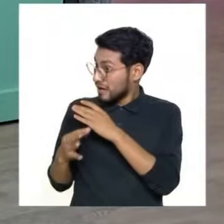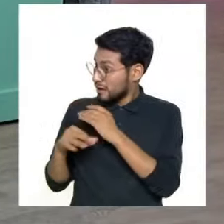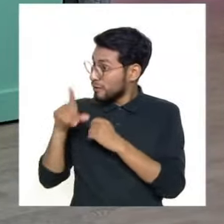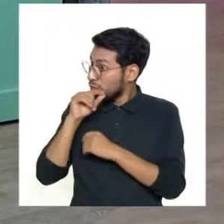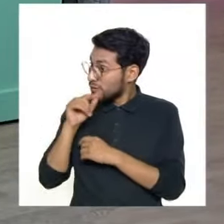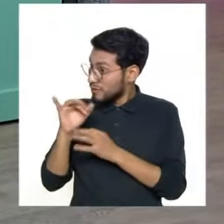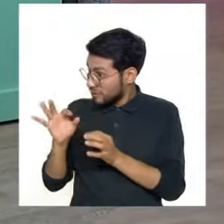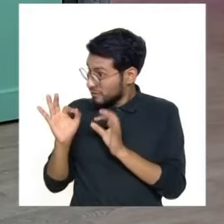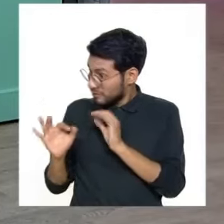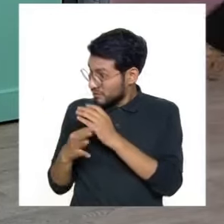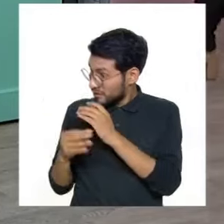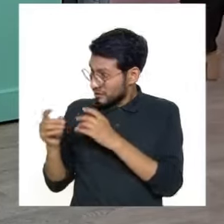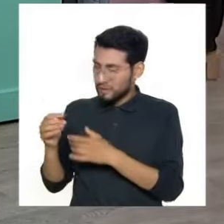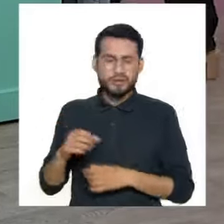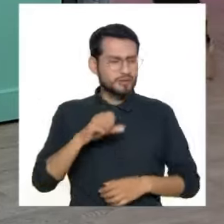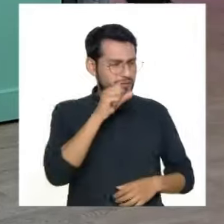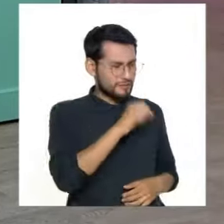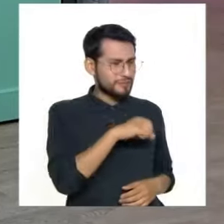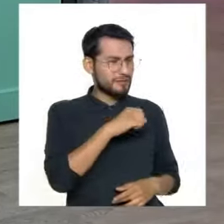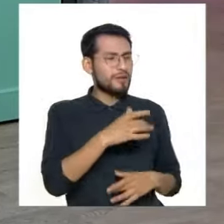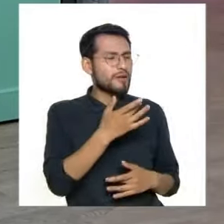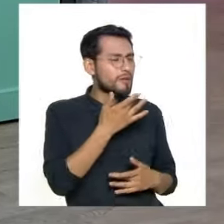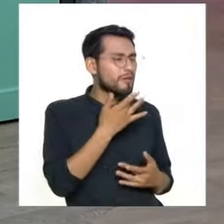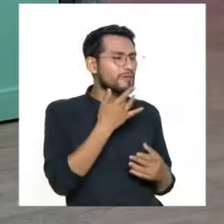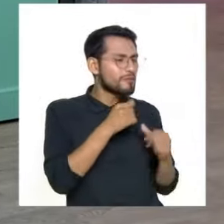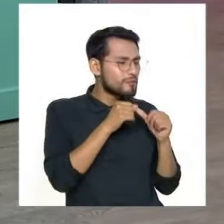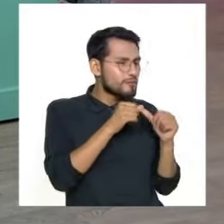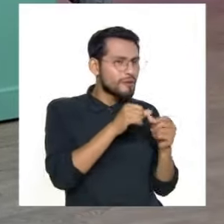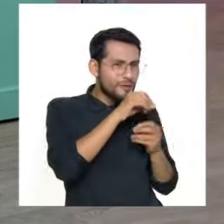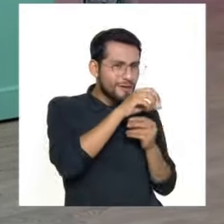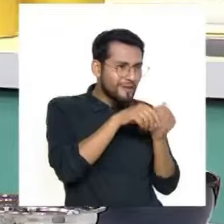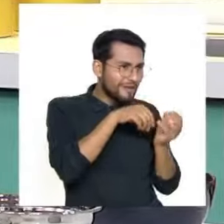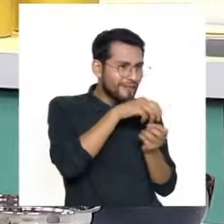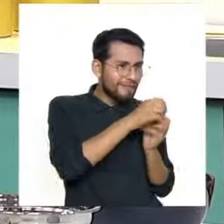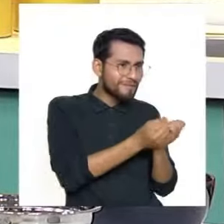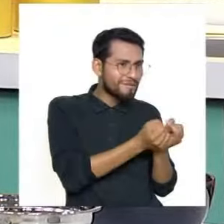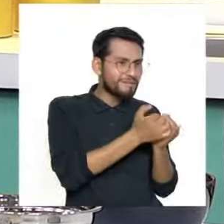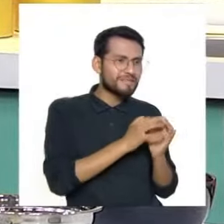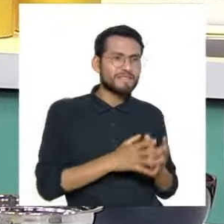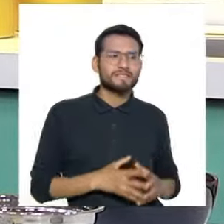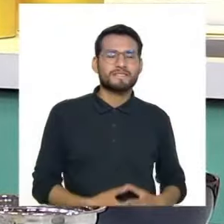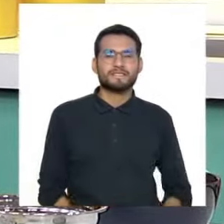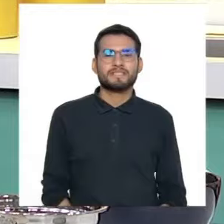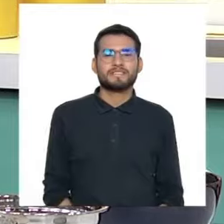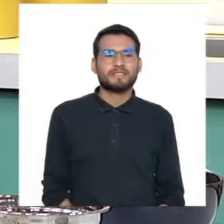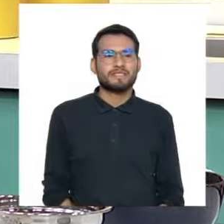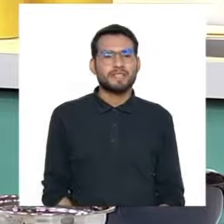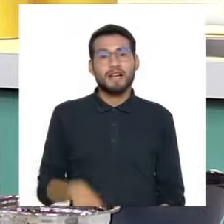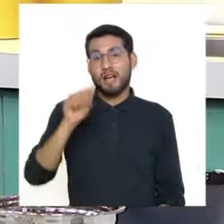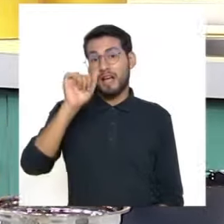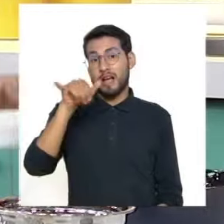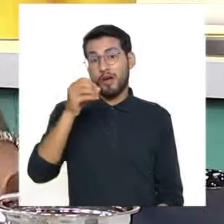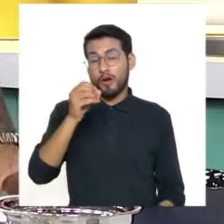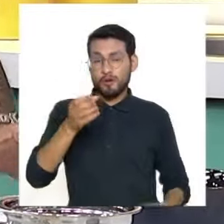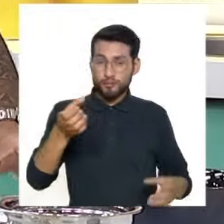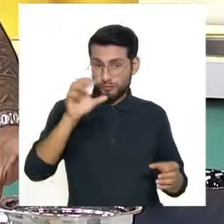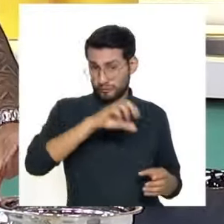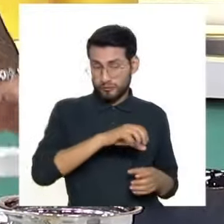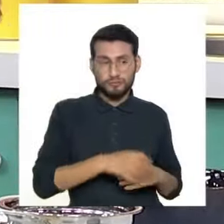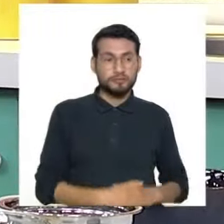a del pollo estás ponendo claro para ceboll para recuperar todos esos Sabores no agregamos ajo